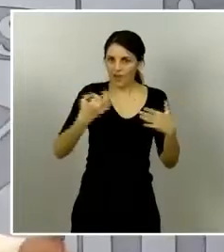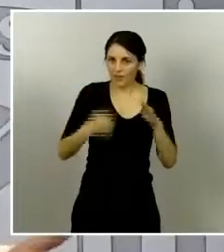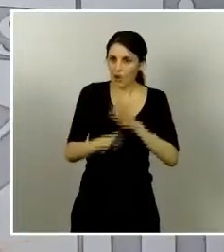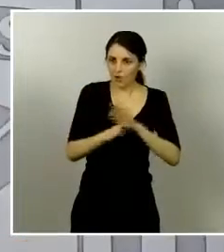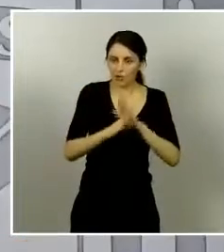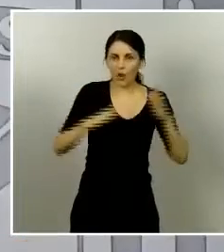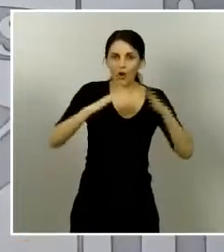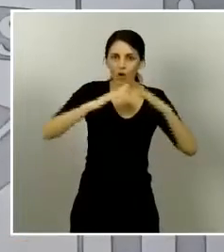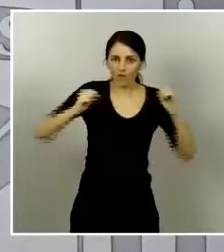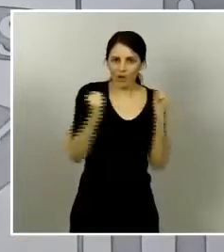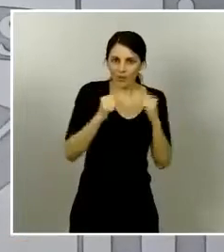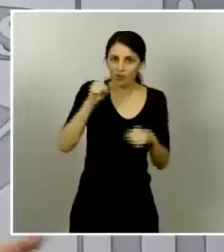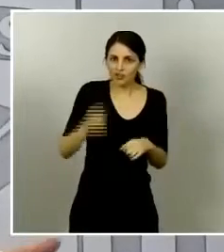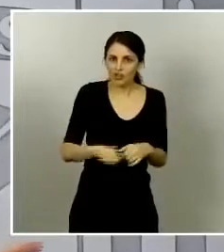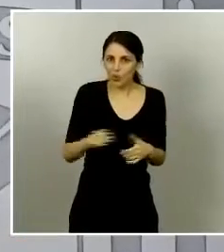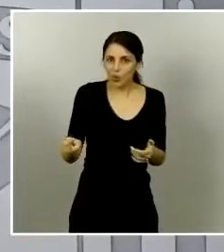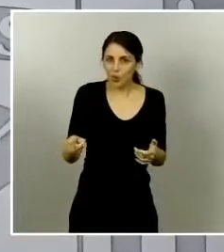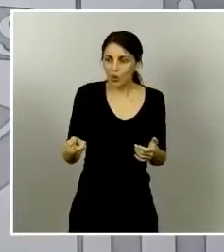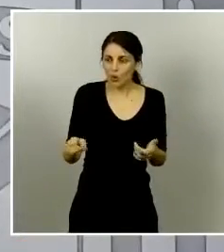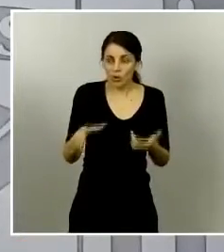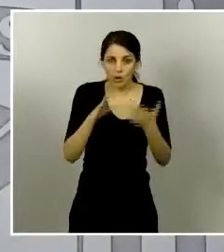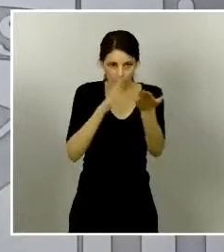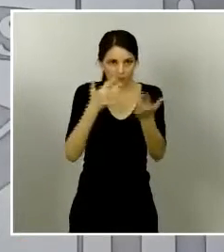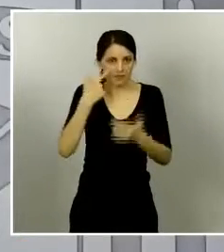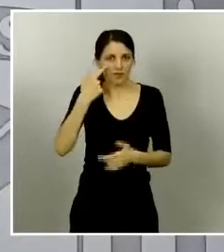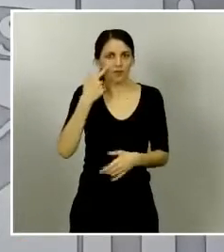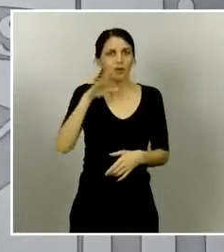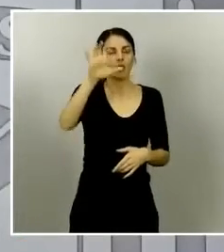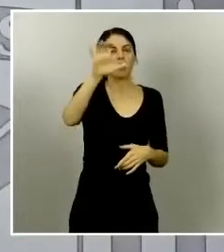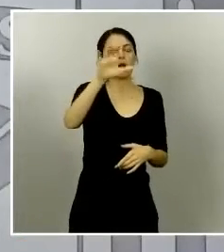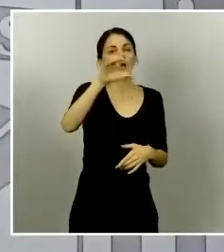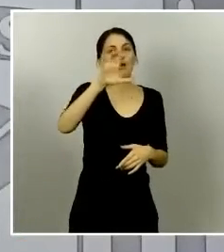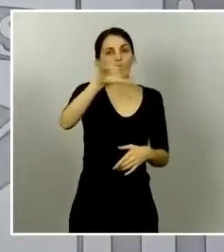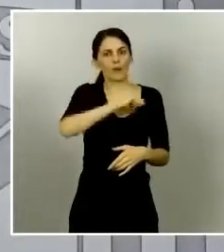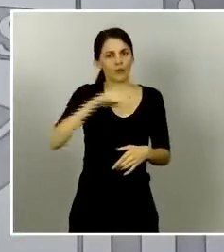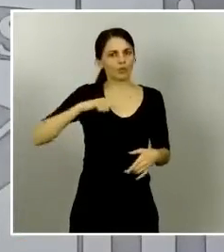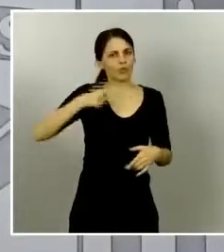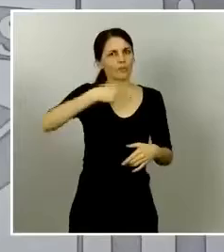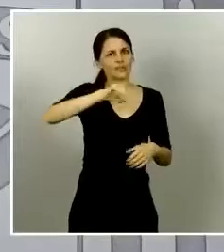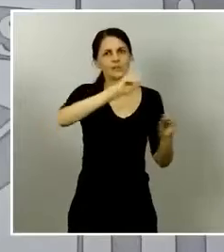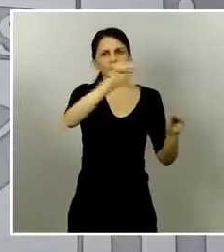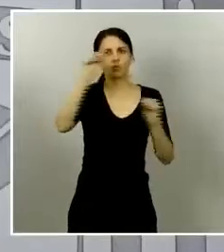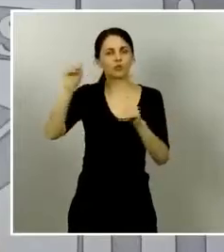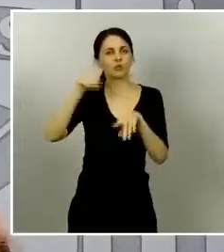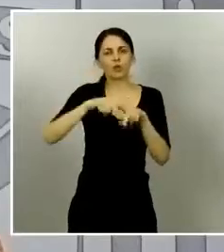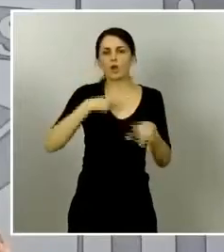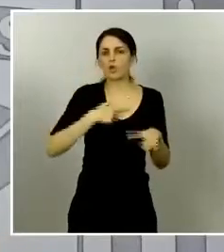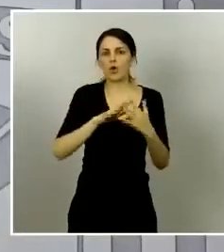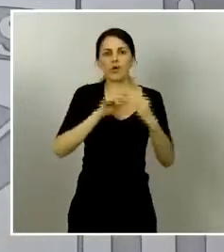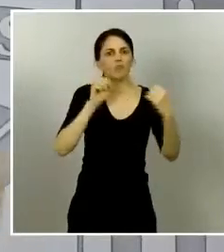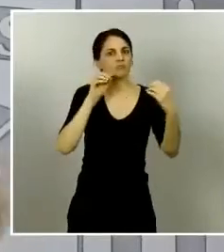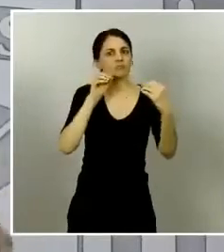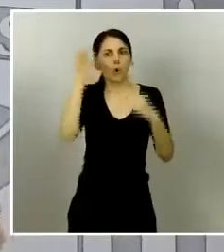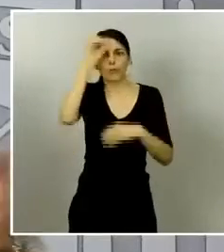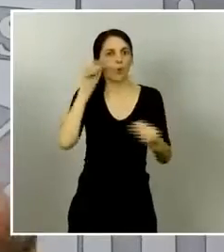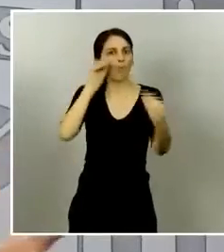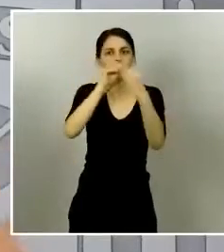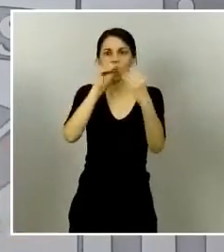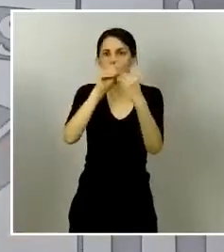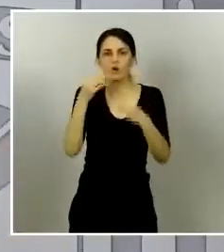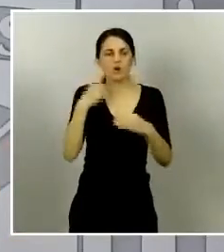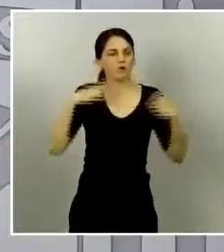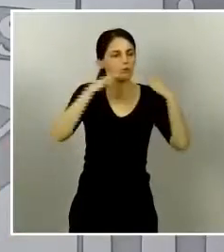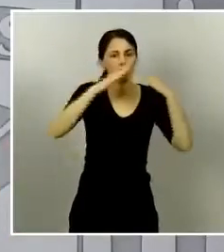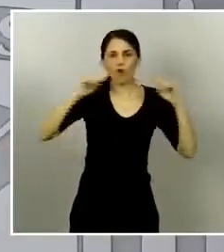el confinamiento. Porque lo que nosotros oímos de los presidentes autonómicos, los presidentes están en línea con el Gobierno de